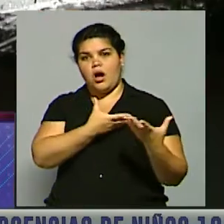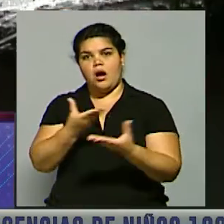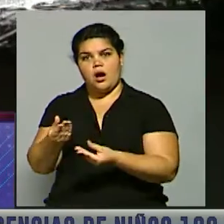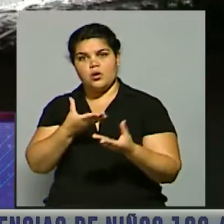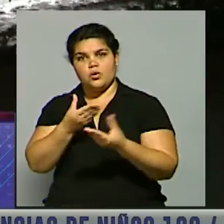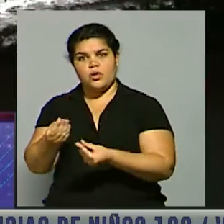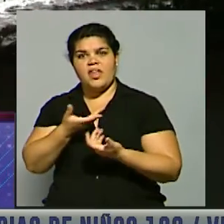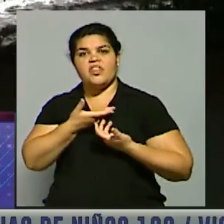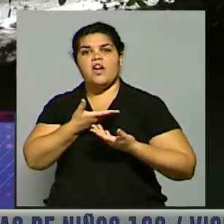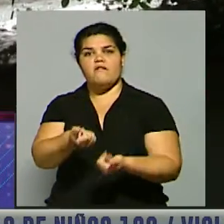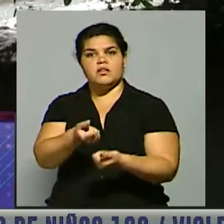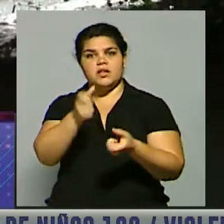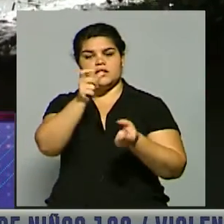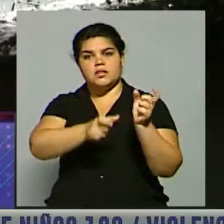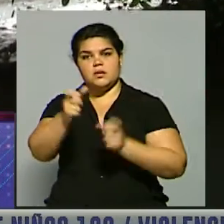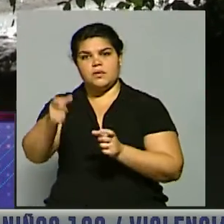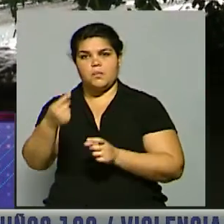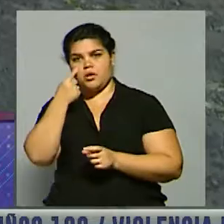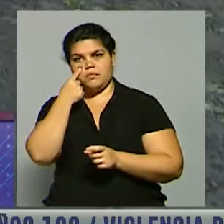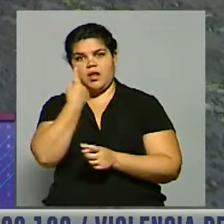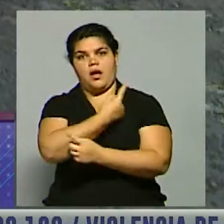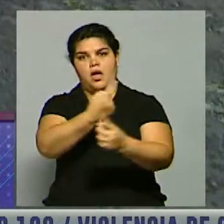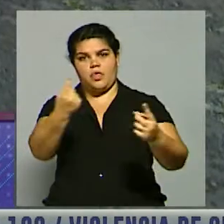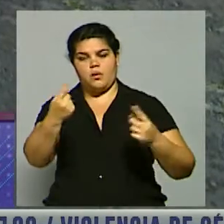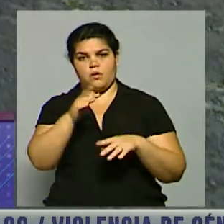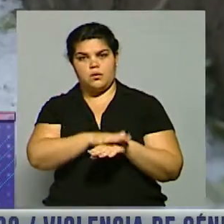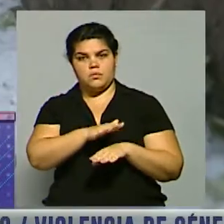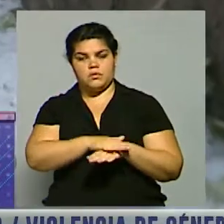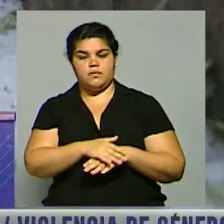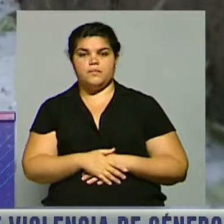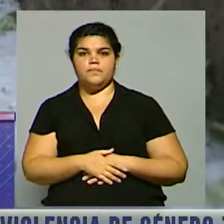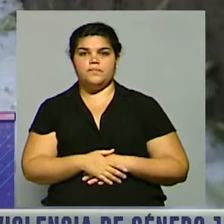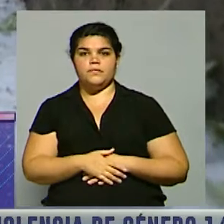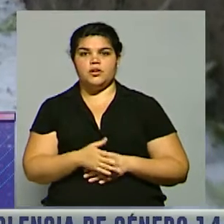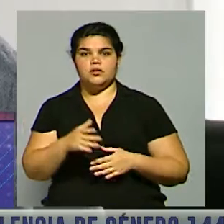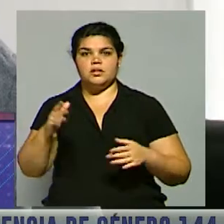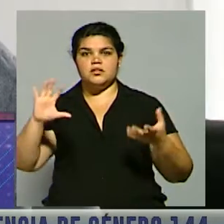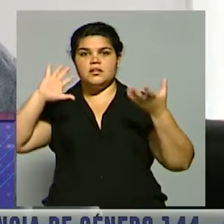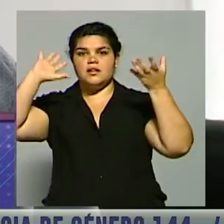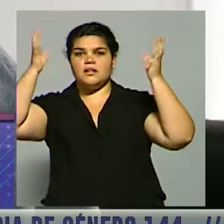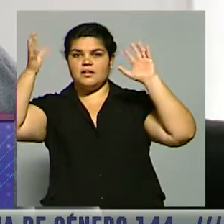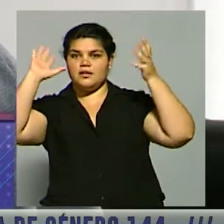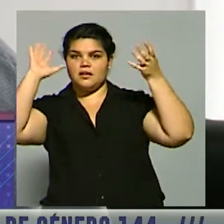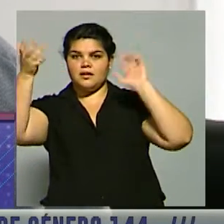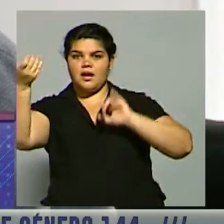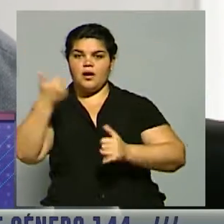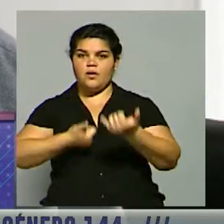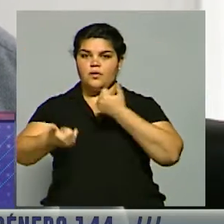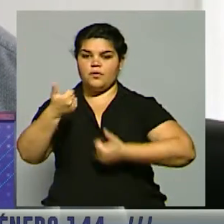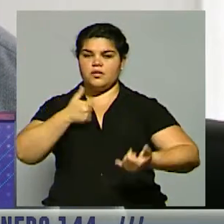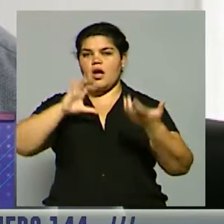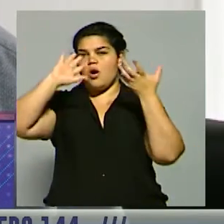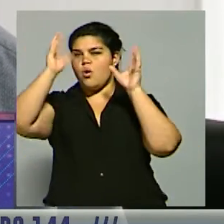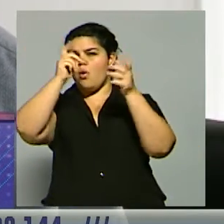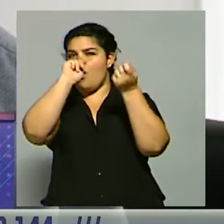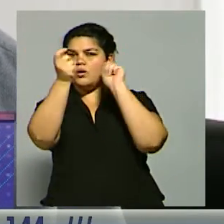por Defensa Civil de los municipios. Desde contingencia nos han informado que va a seguir con nubosidad variable y que